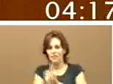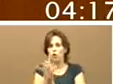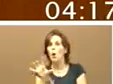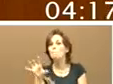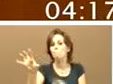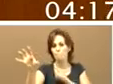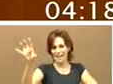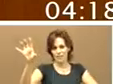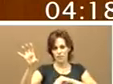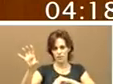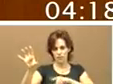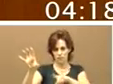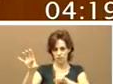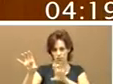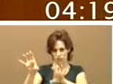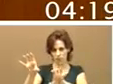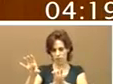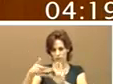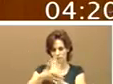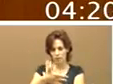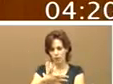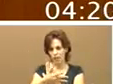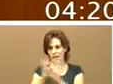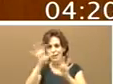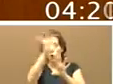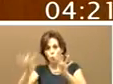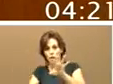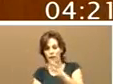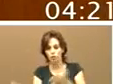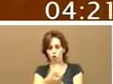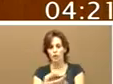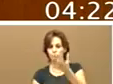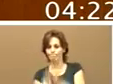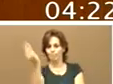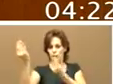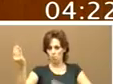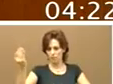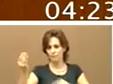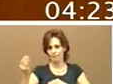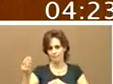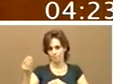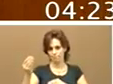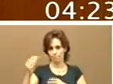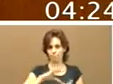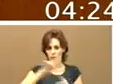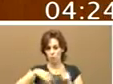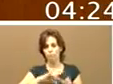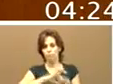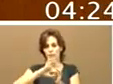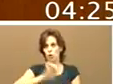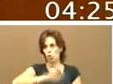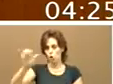conjunto es más que la suma de las partes, como dirían los holísticos clásicos. Y quiero acabar